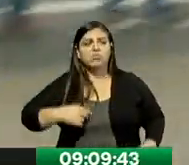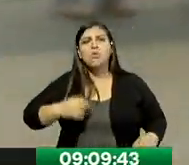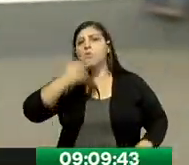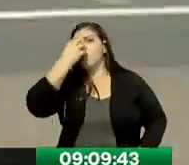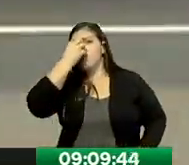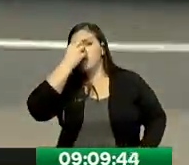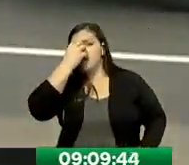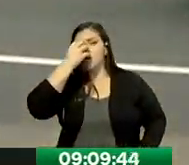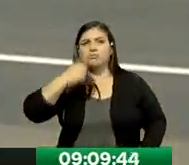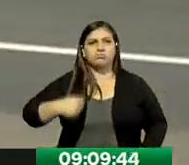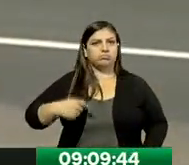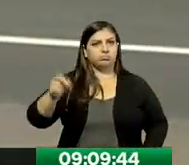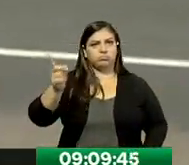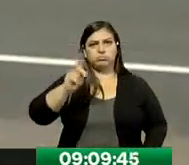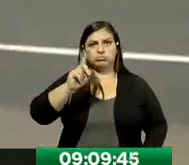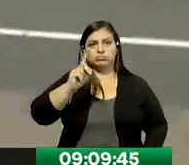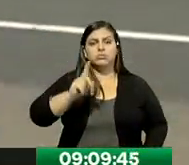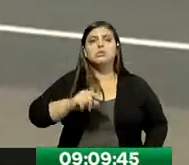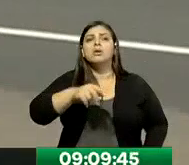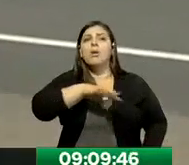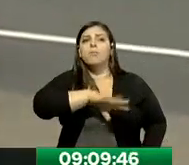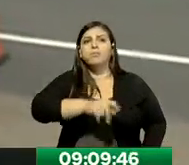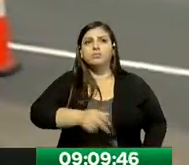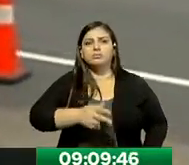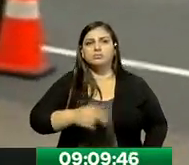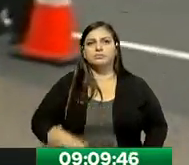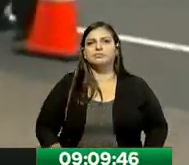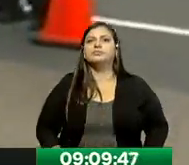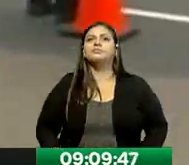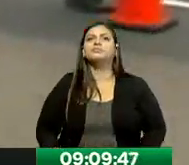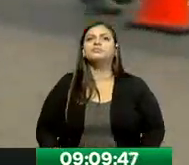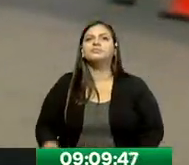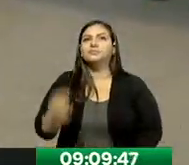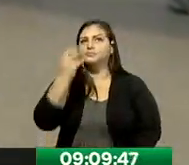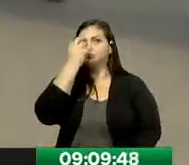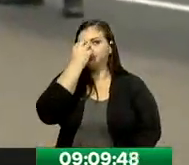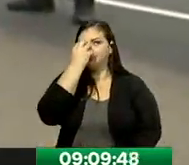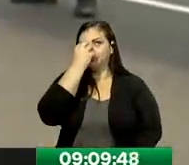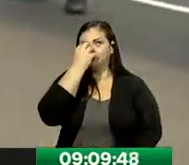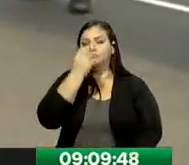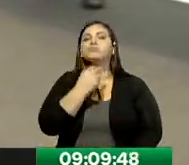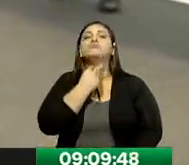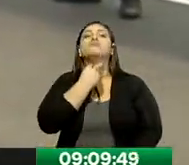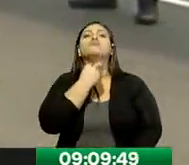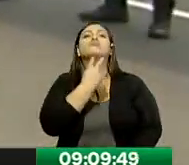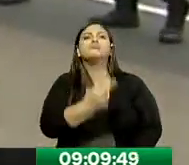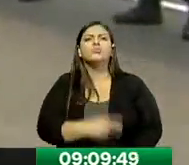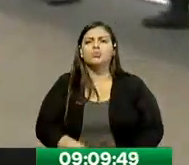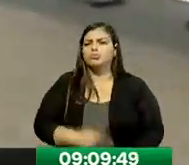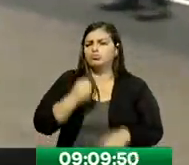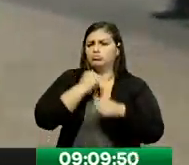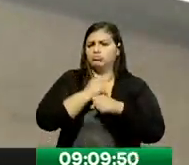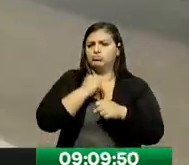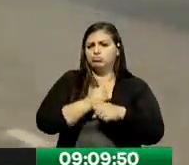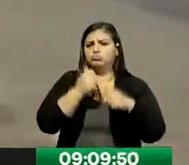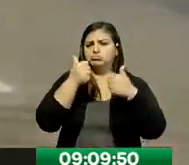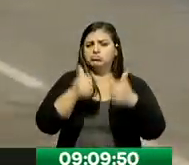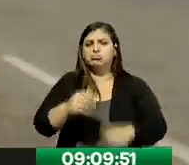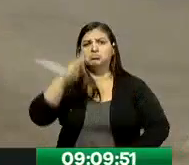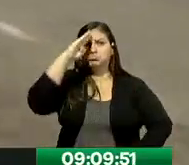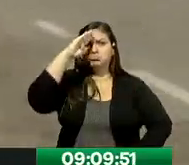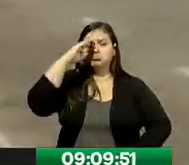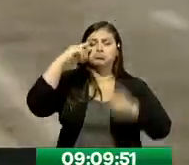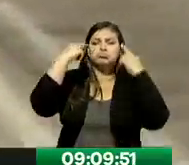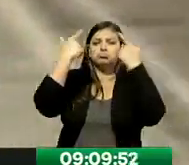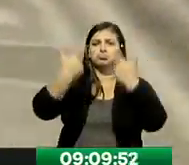vida. Así es, yo me siento seguro, me da ánimo salir a trabajar así de esta manera, porque